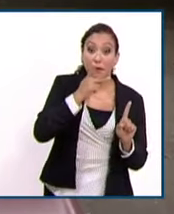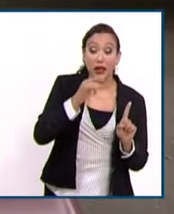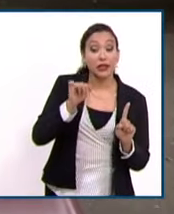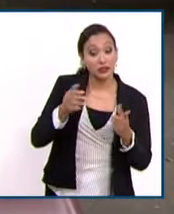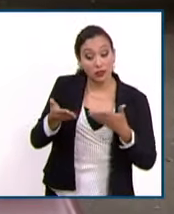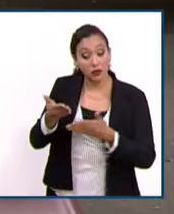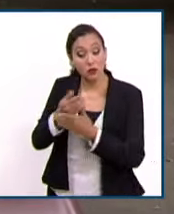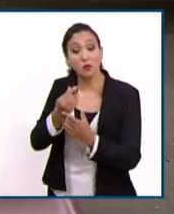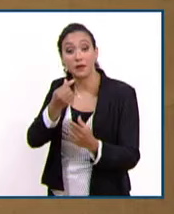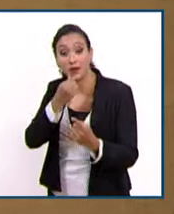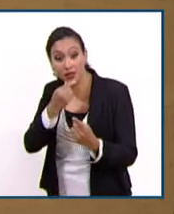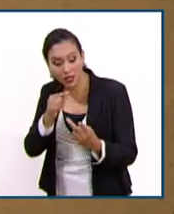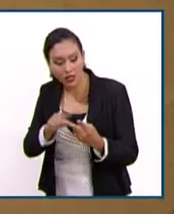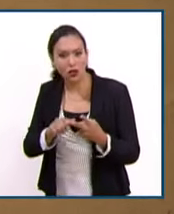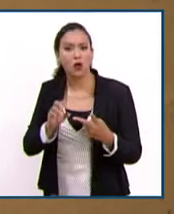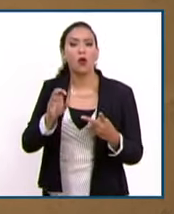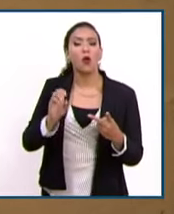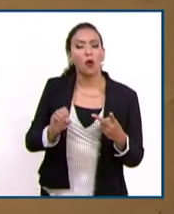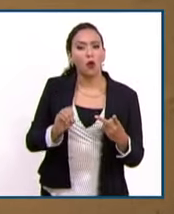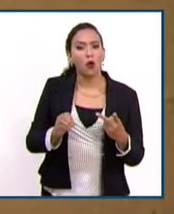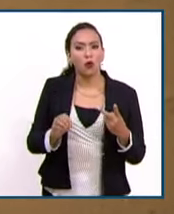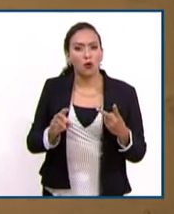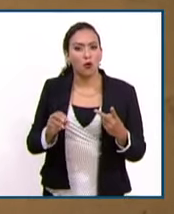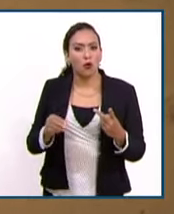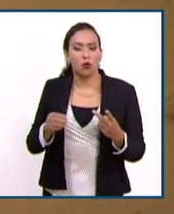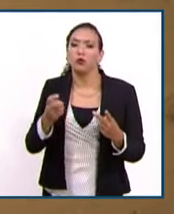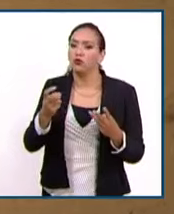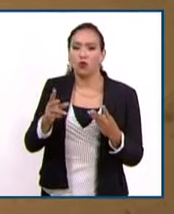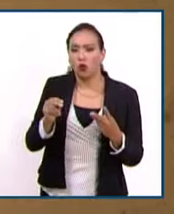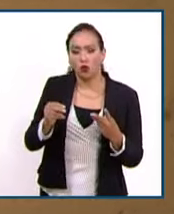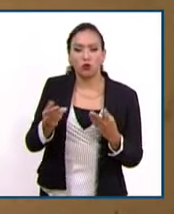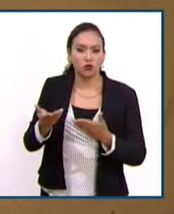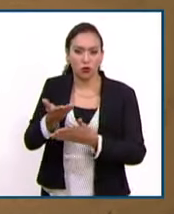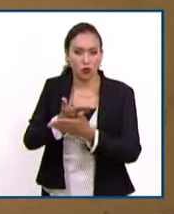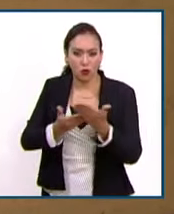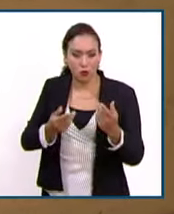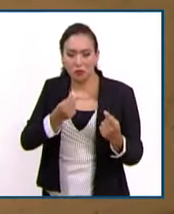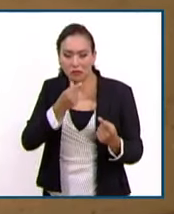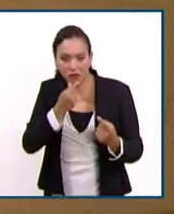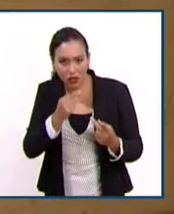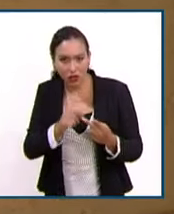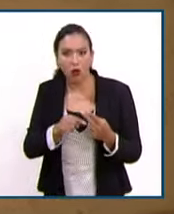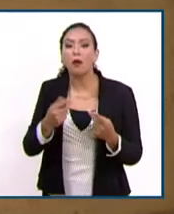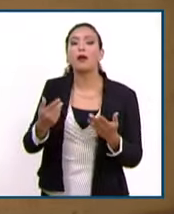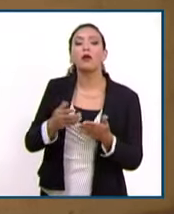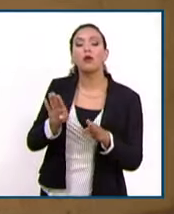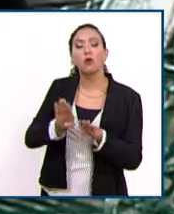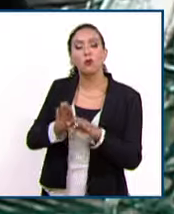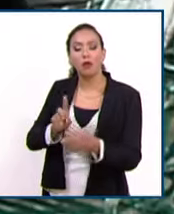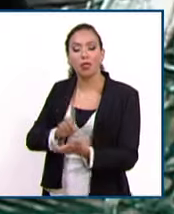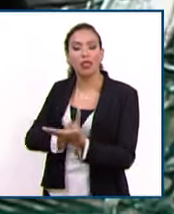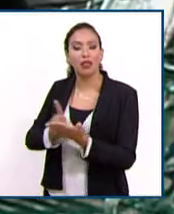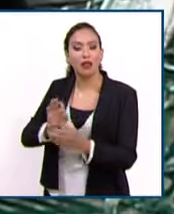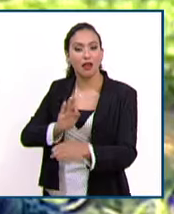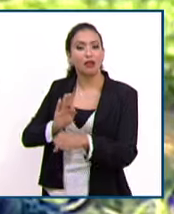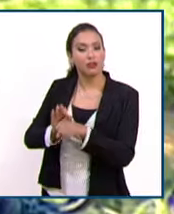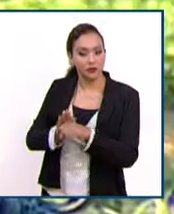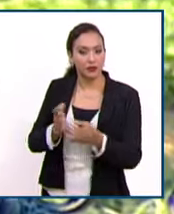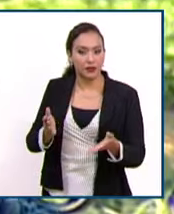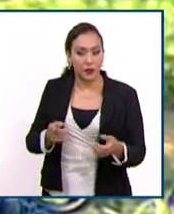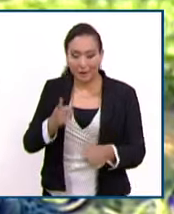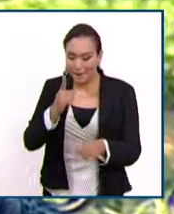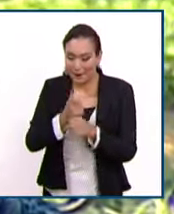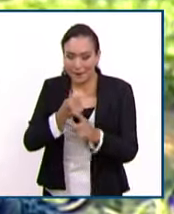y la persona menor de edad que imponga a aquella la obligación de satisfacer algún derecho. Establecer el derecho o interés de la